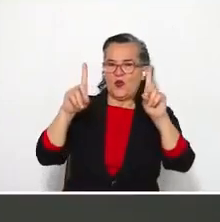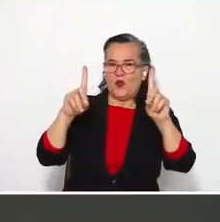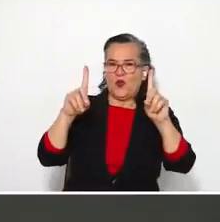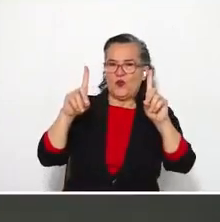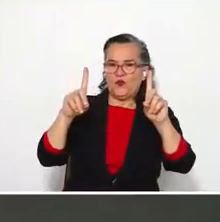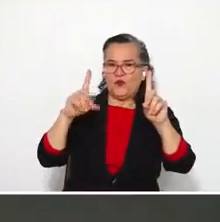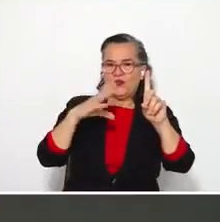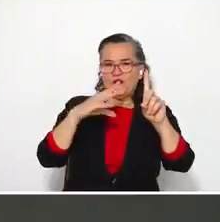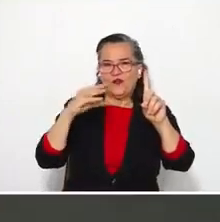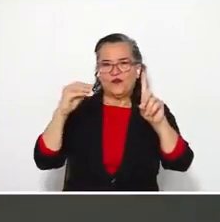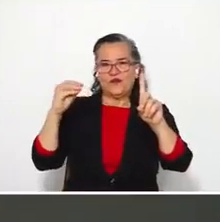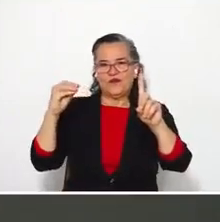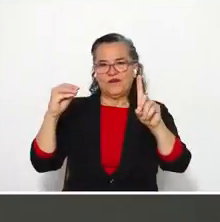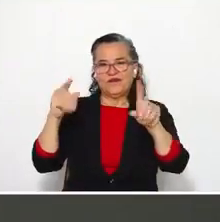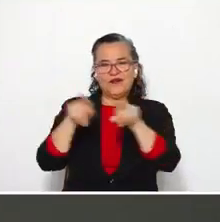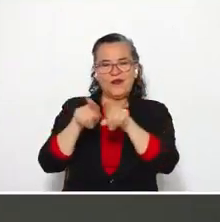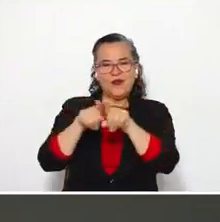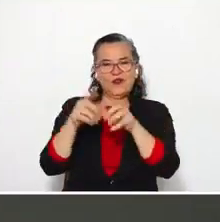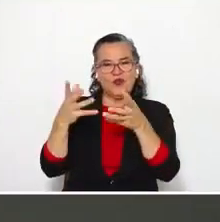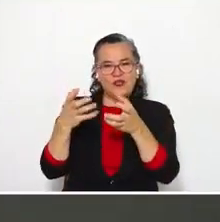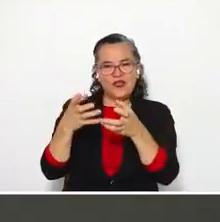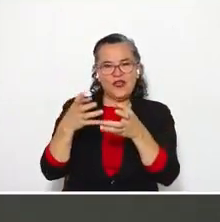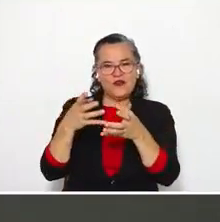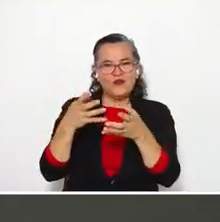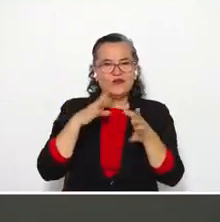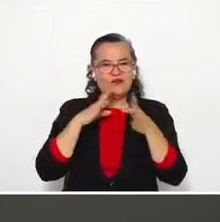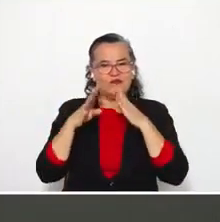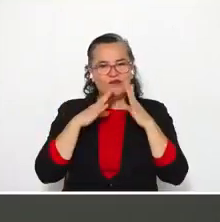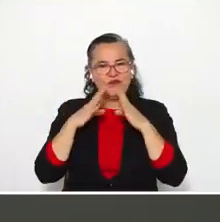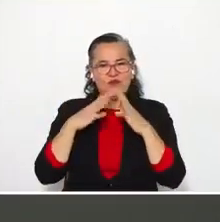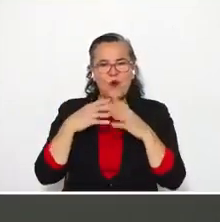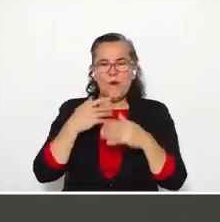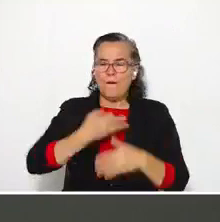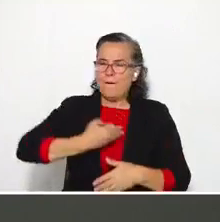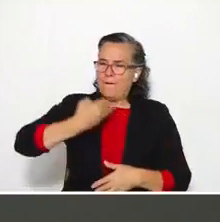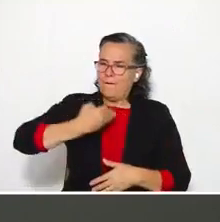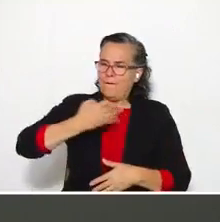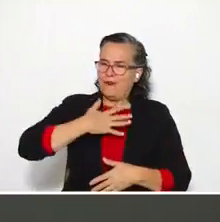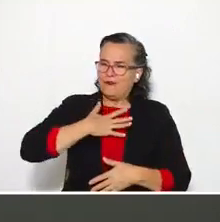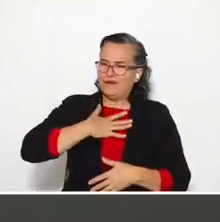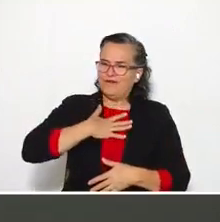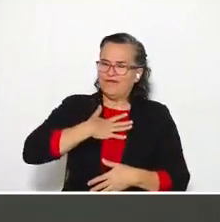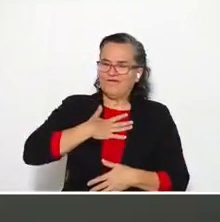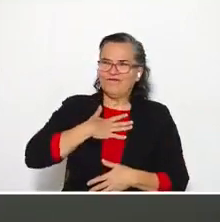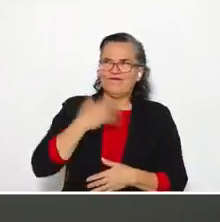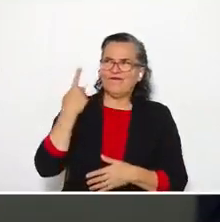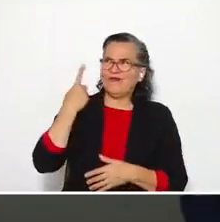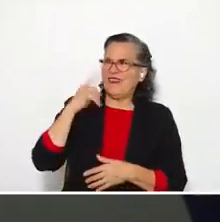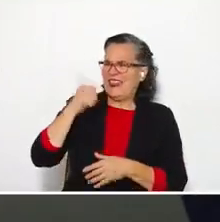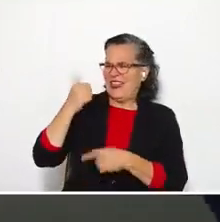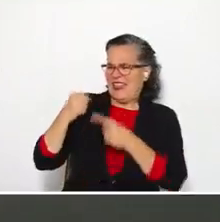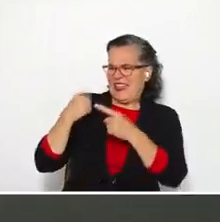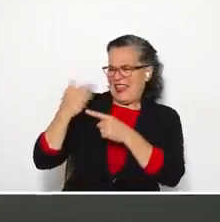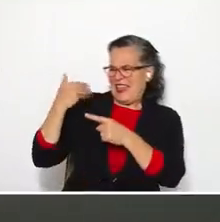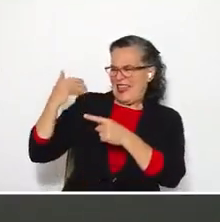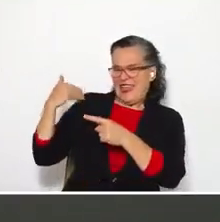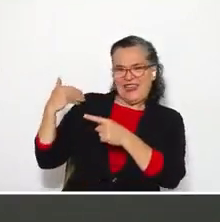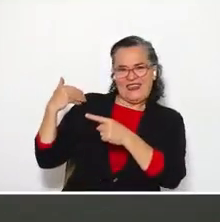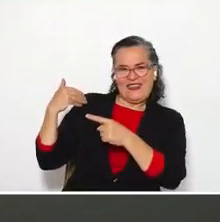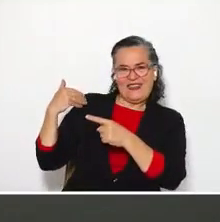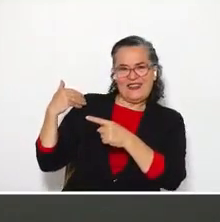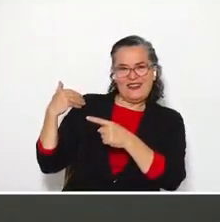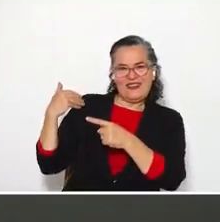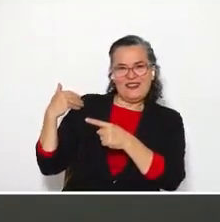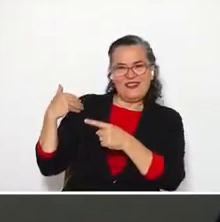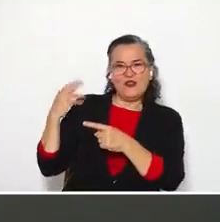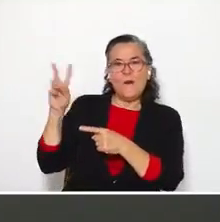y yo también quiero mencionar que tuve el gran privilegio hace unas décadas de haber